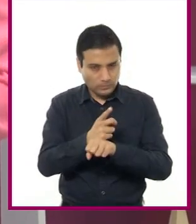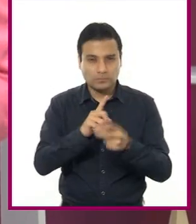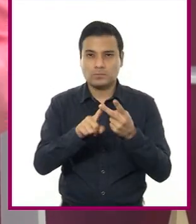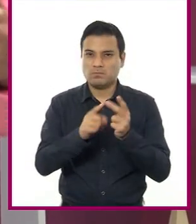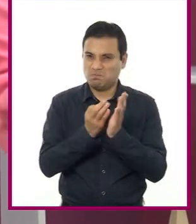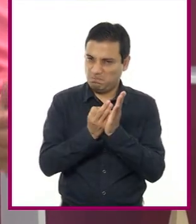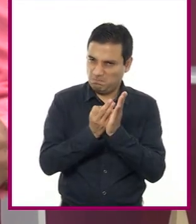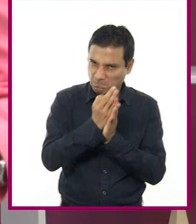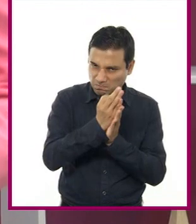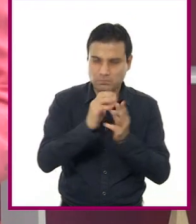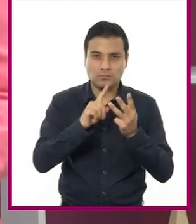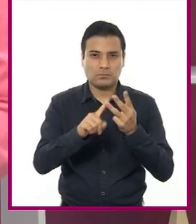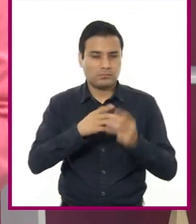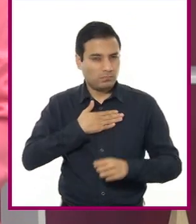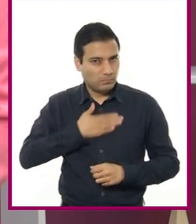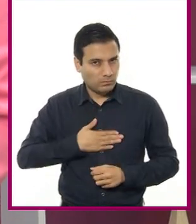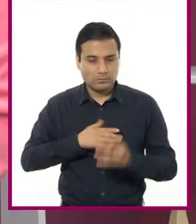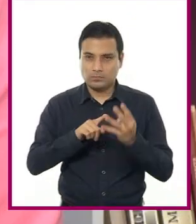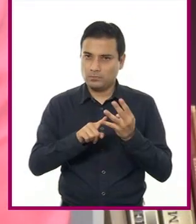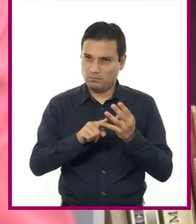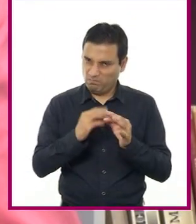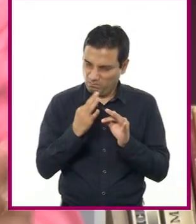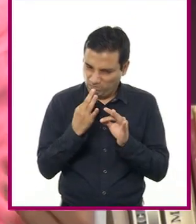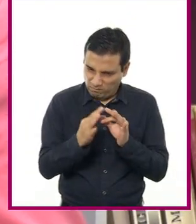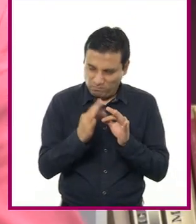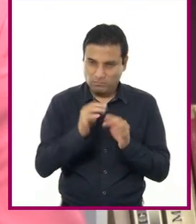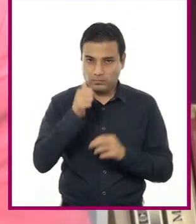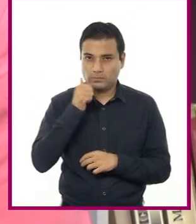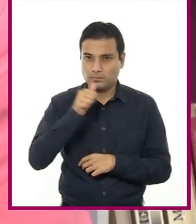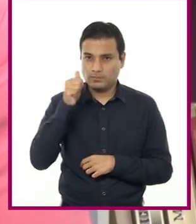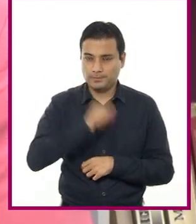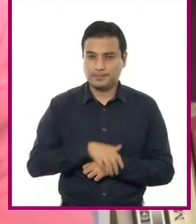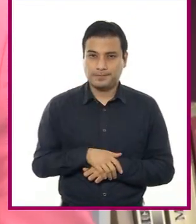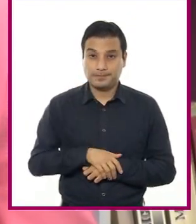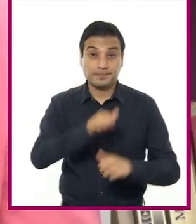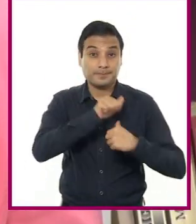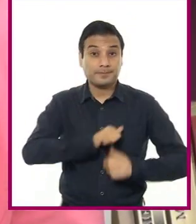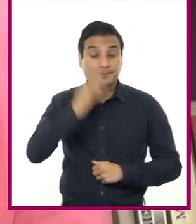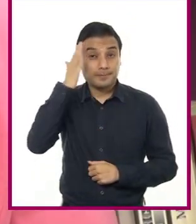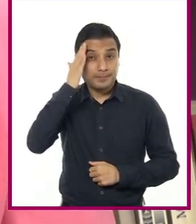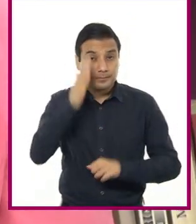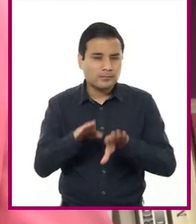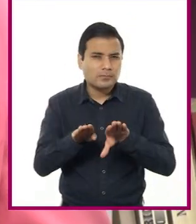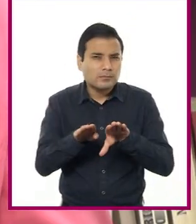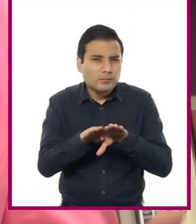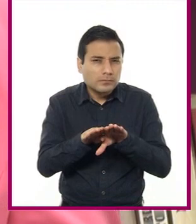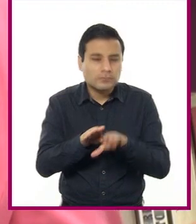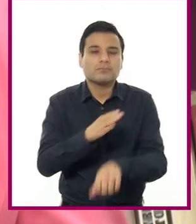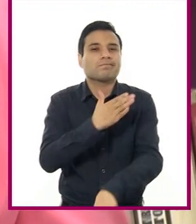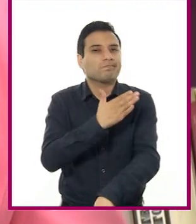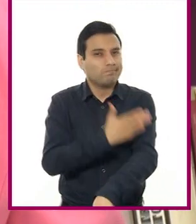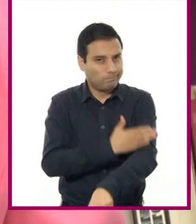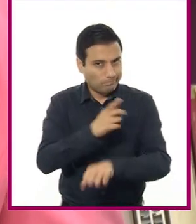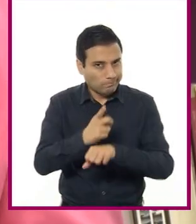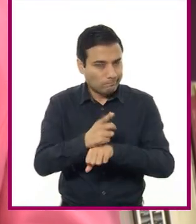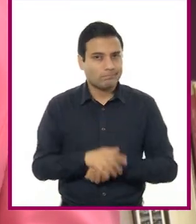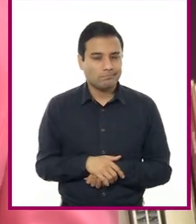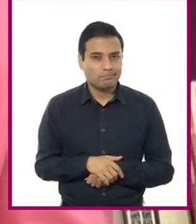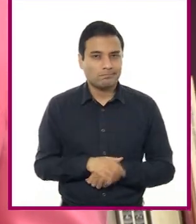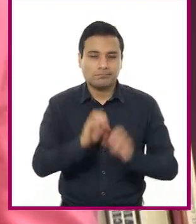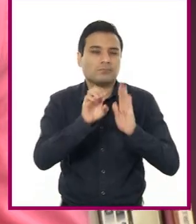lealtad, imparcialidad y eficiencia. La autoridad se ejerce con honradez cuando quien la